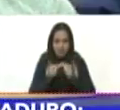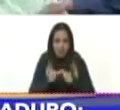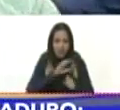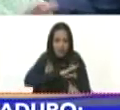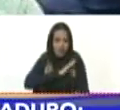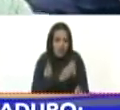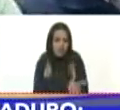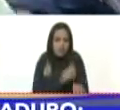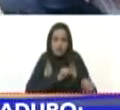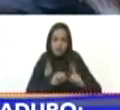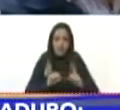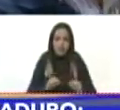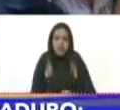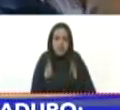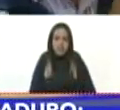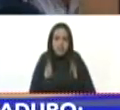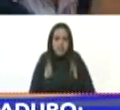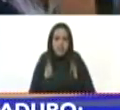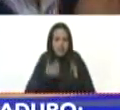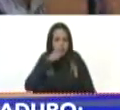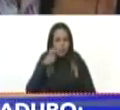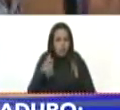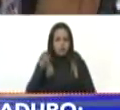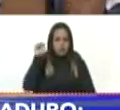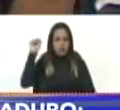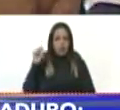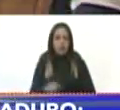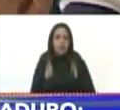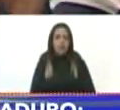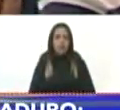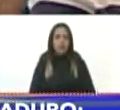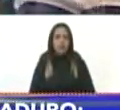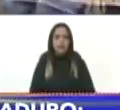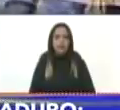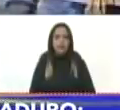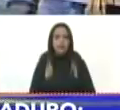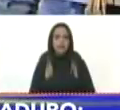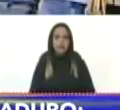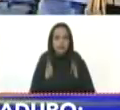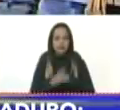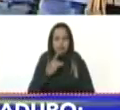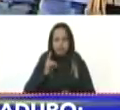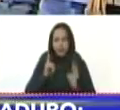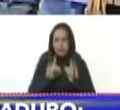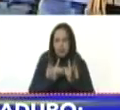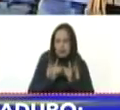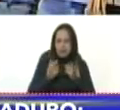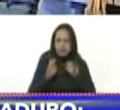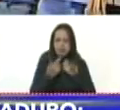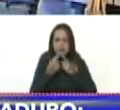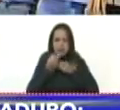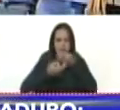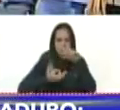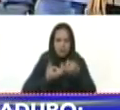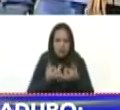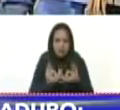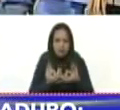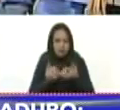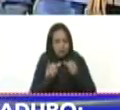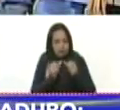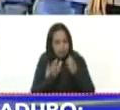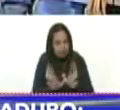de movilización. El poder popular. Pequeño comentario, pues se las dejo ahí. Se las dejo ahí.